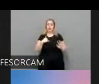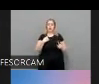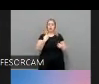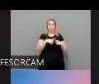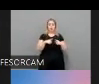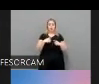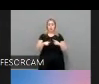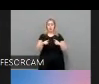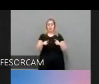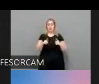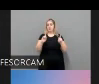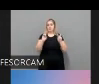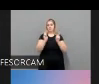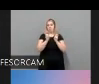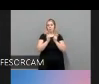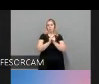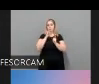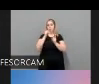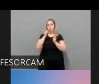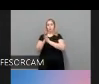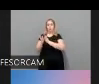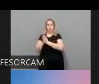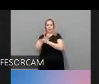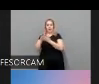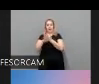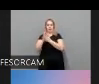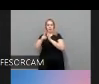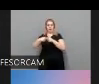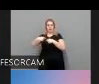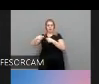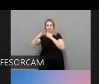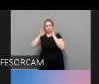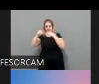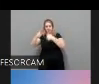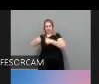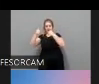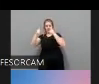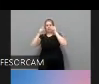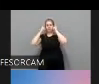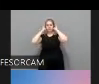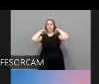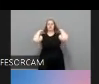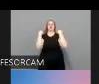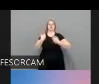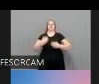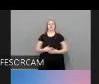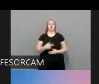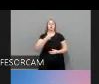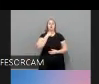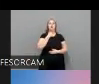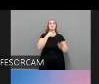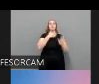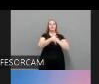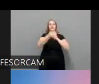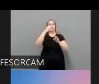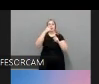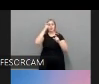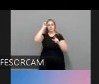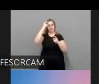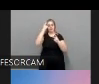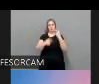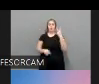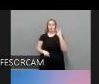píldoras conceptuales porque luego mis compañeras se van a extender en este tema. Me gusta mucho la definición de estos dos términos que